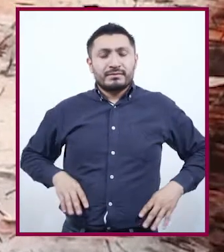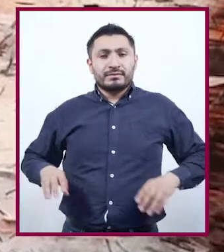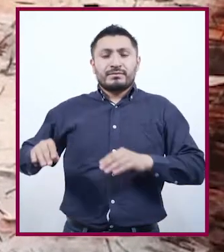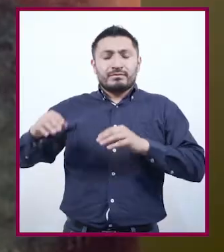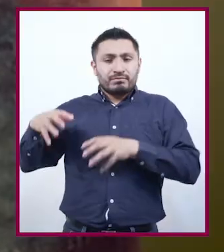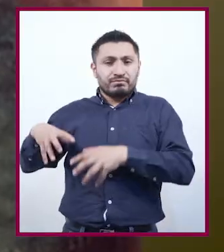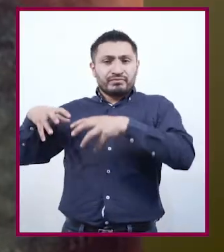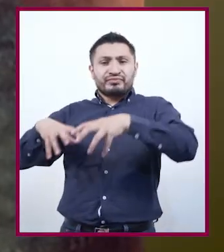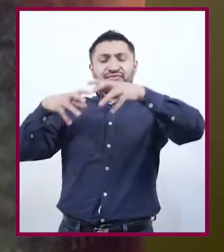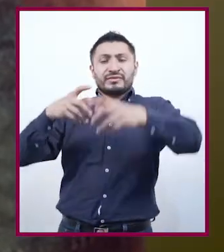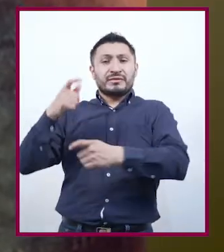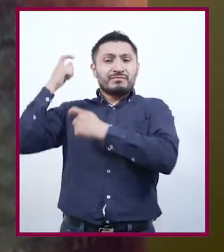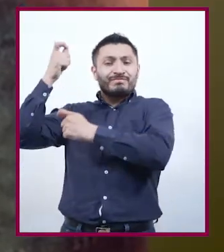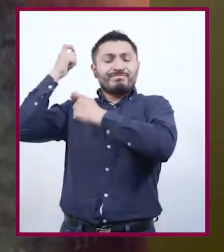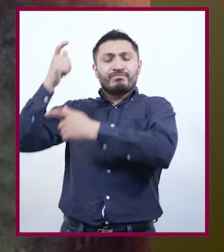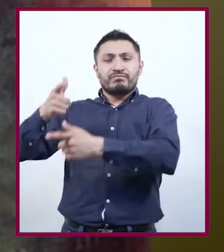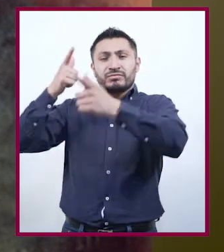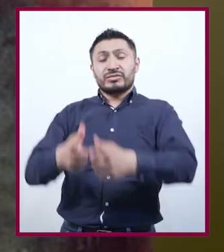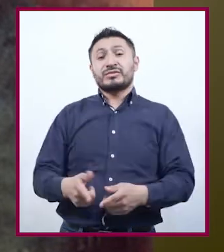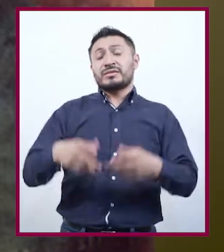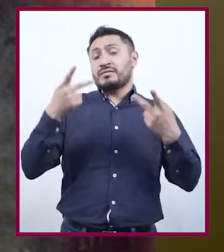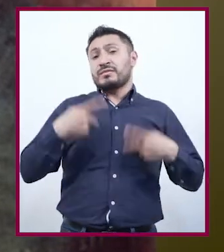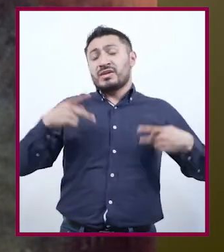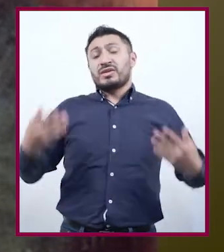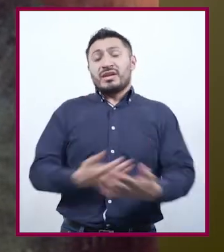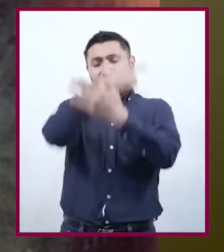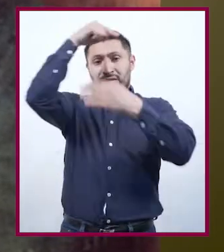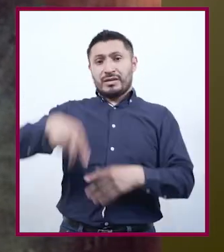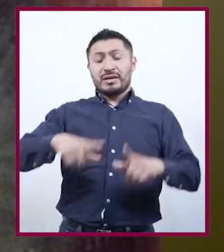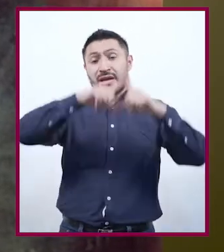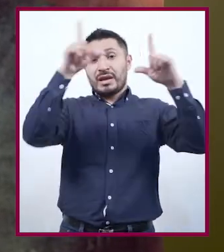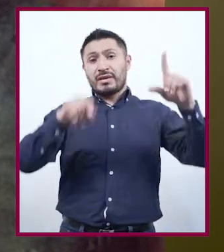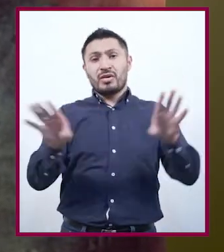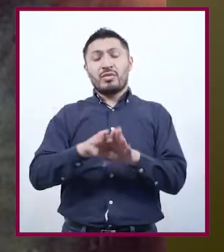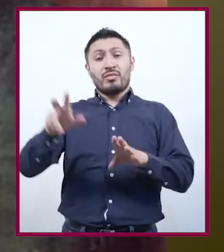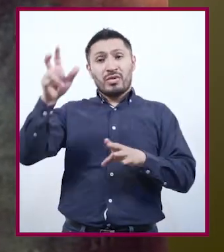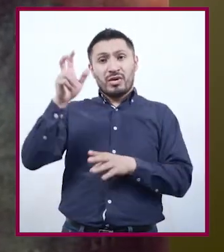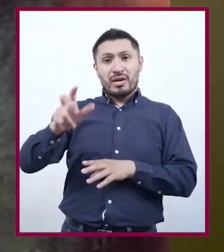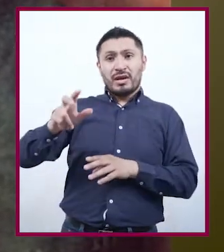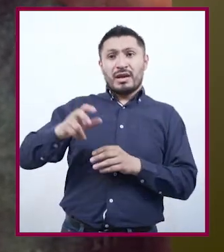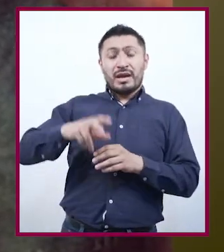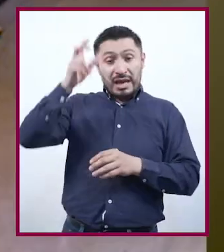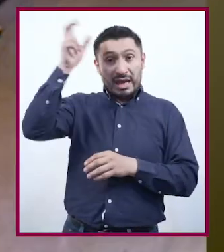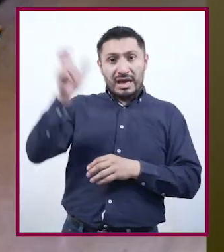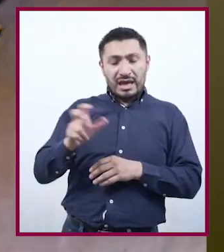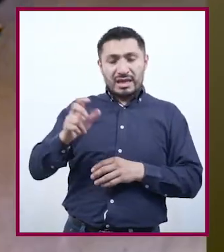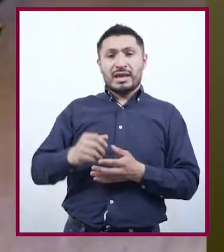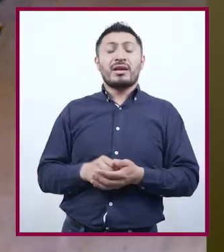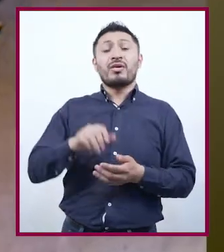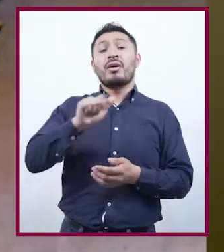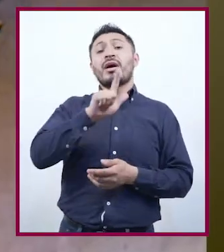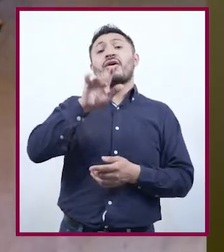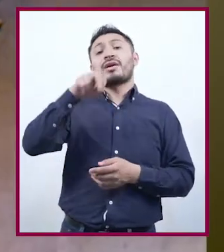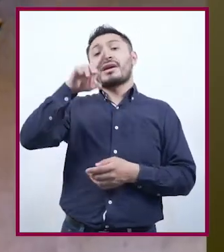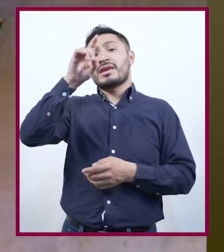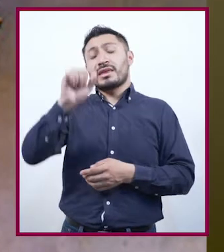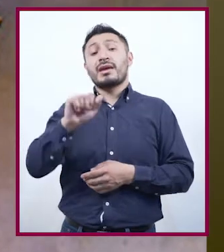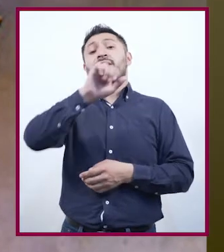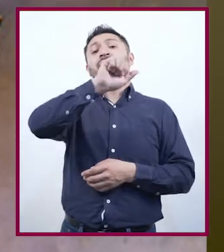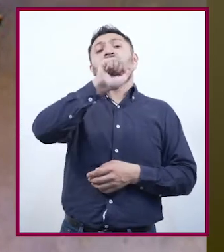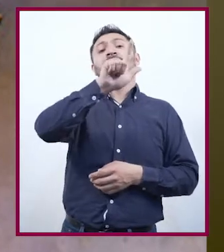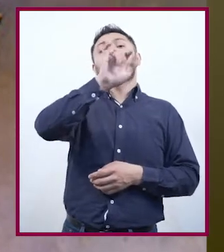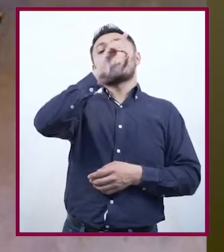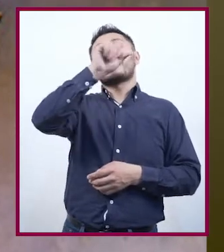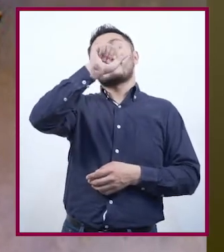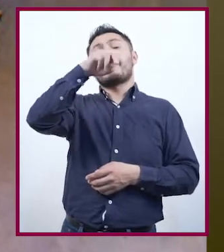el movimiento armado que impulsaron criollos como Miguel Hidalgo y Costilla, los militares Ignacio Allende y Juan Aldama,